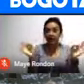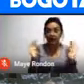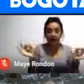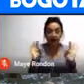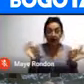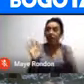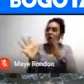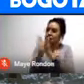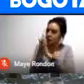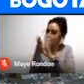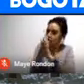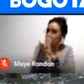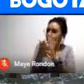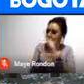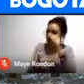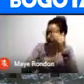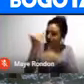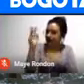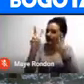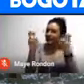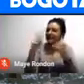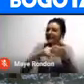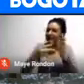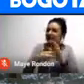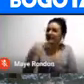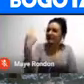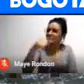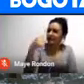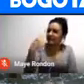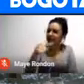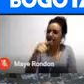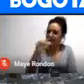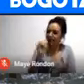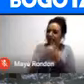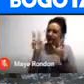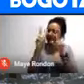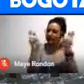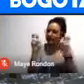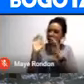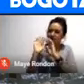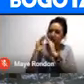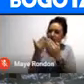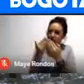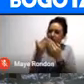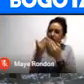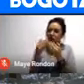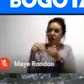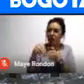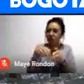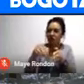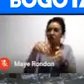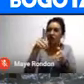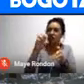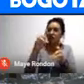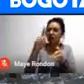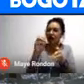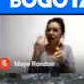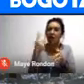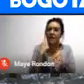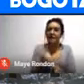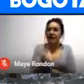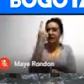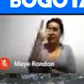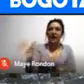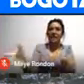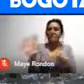contémosle Y si empecemos A hablar De qué es Ruta Leyenda Al Dorado Entonces hablamos Que Ruta Leyenda Al Dorado Es nuestro primer Producto de